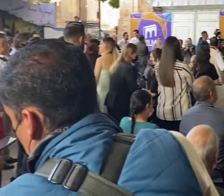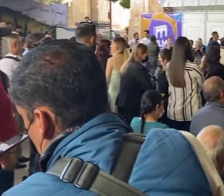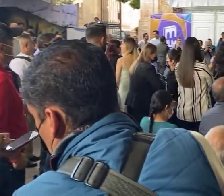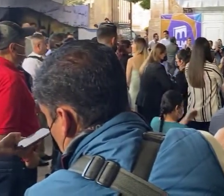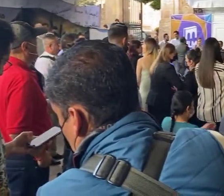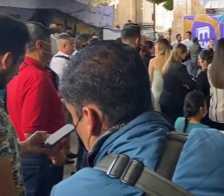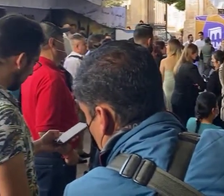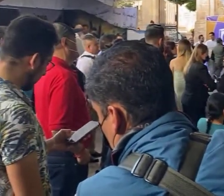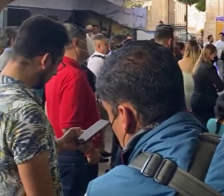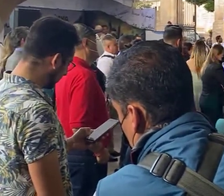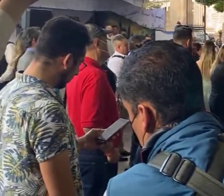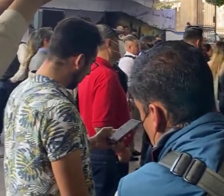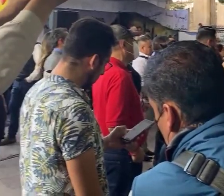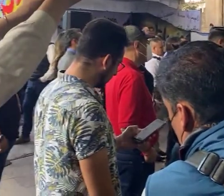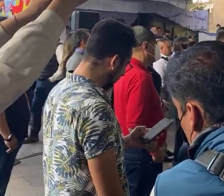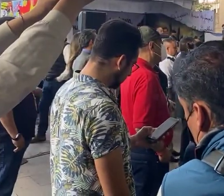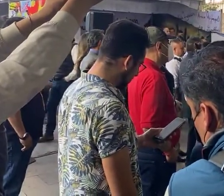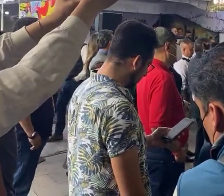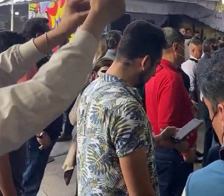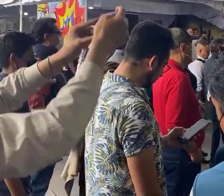a la lectura. Muchas gracias.